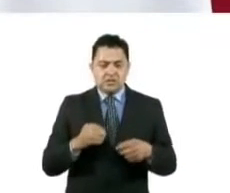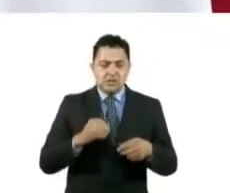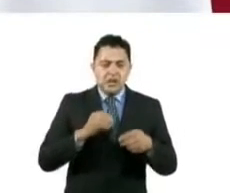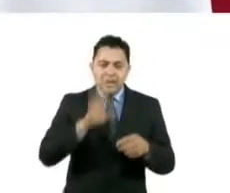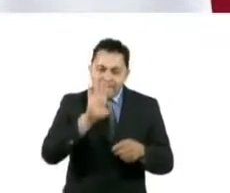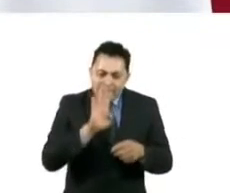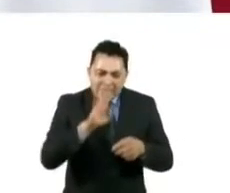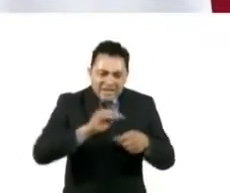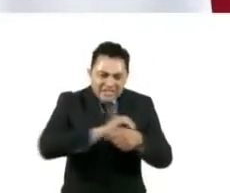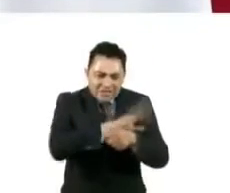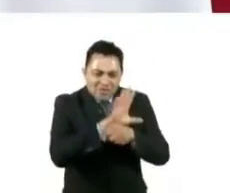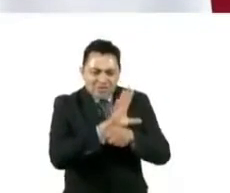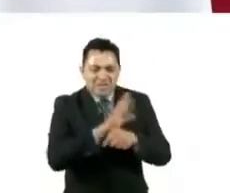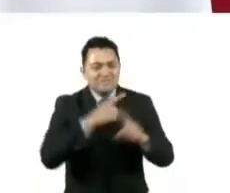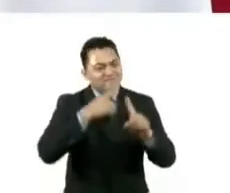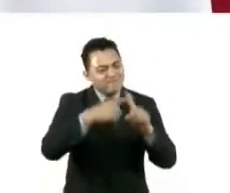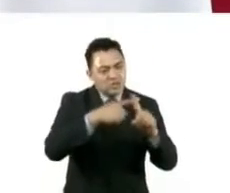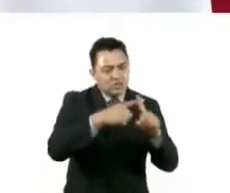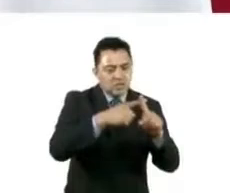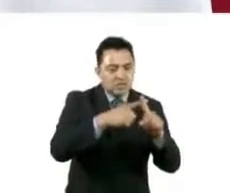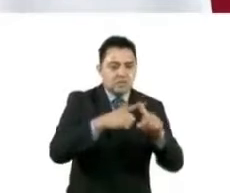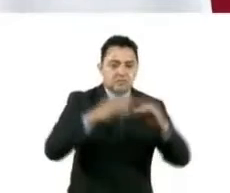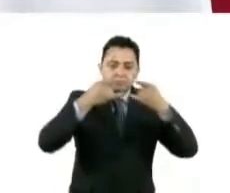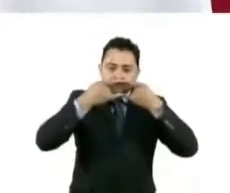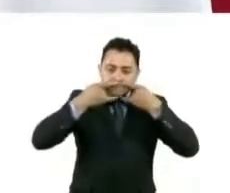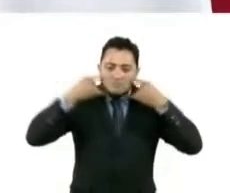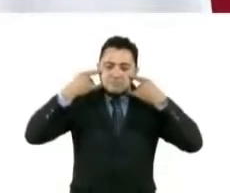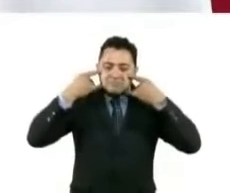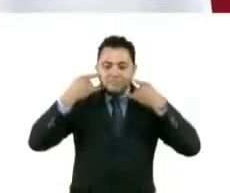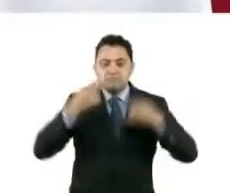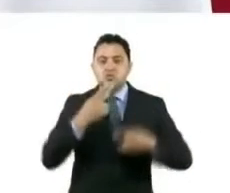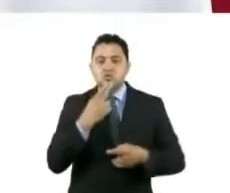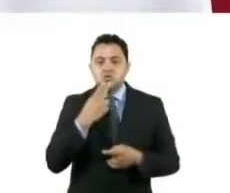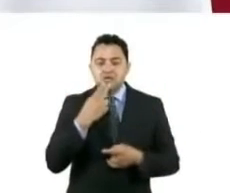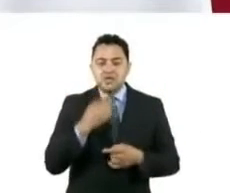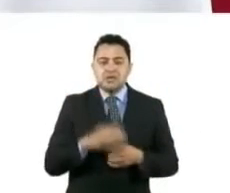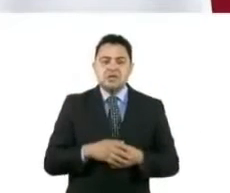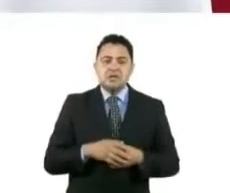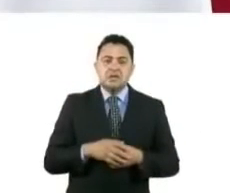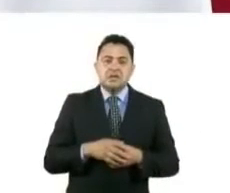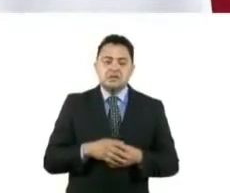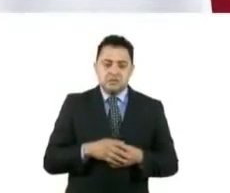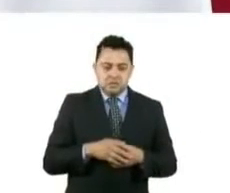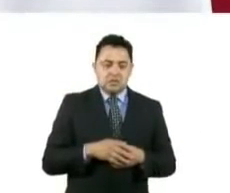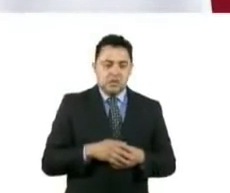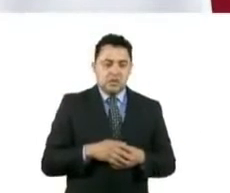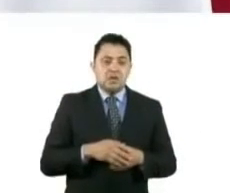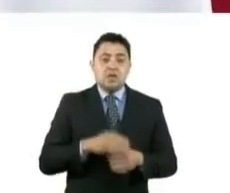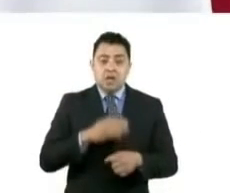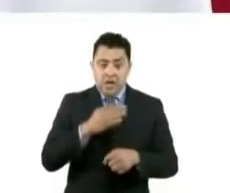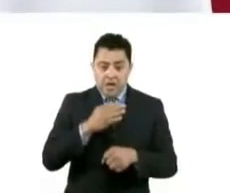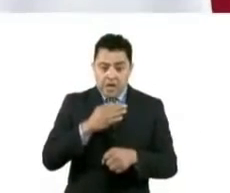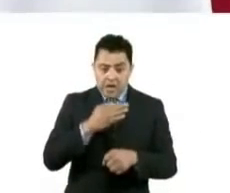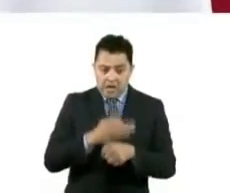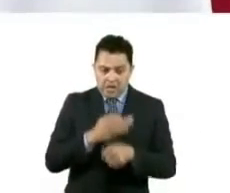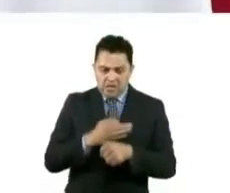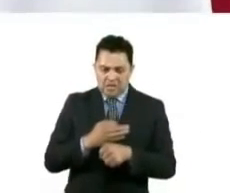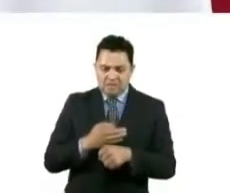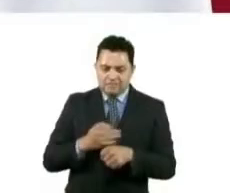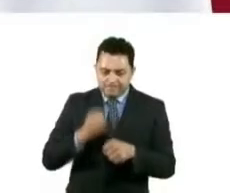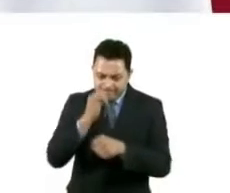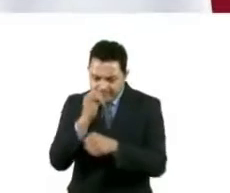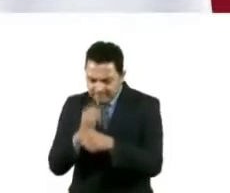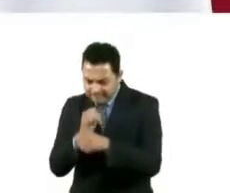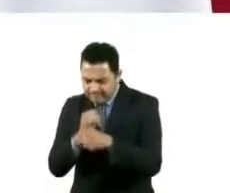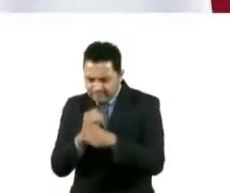Estas recomendaciones generales están sujetas a los cambios derivados del comportamiento del virus SARS-CoV-2 y a los